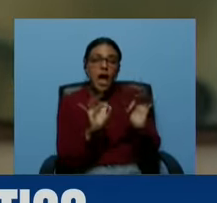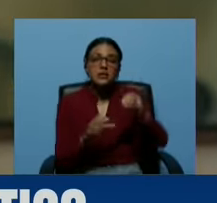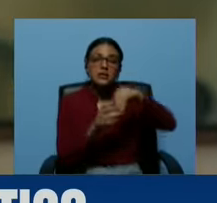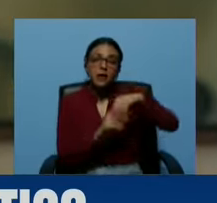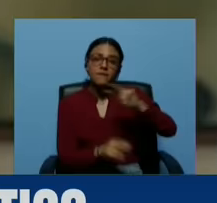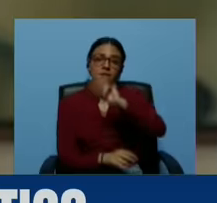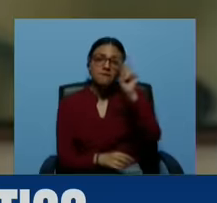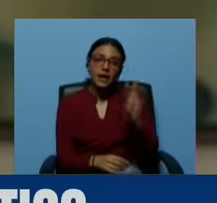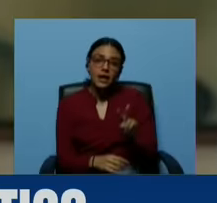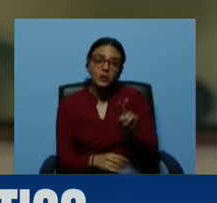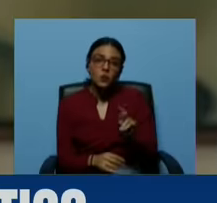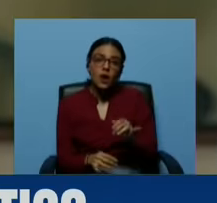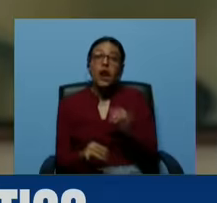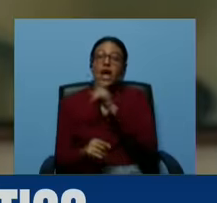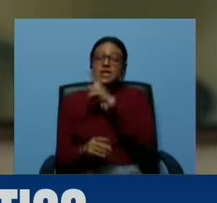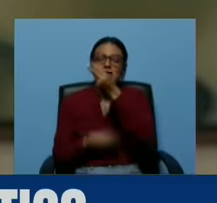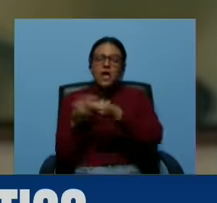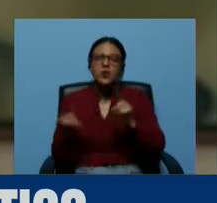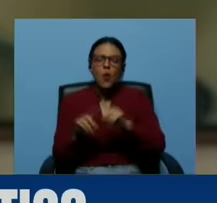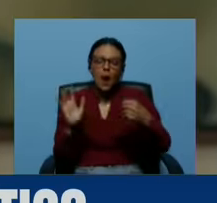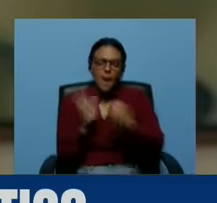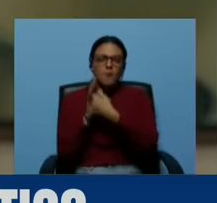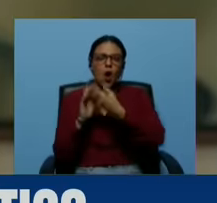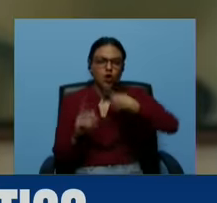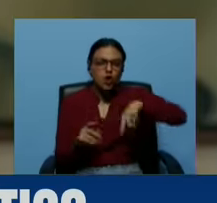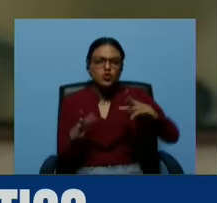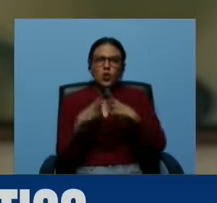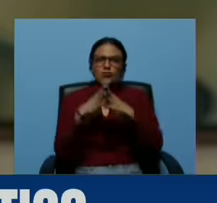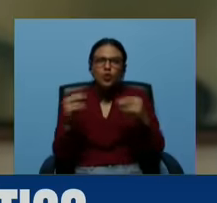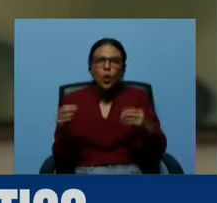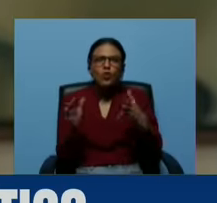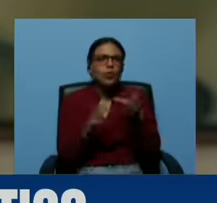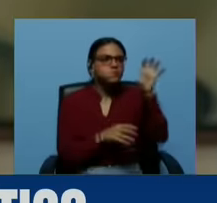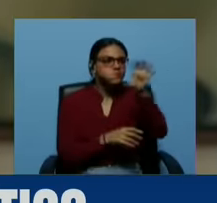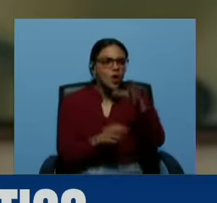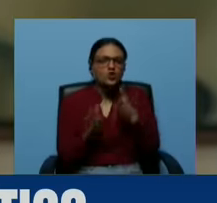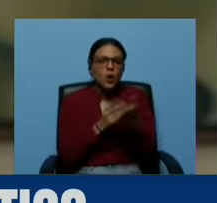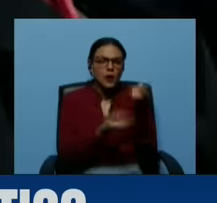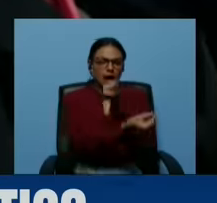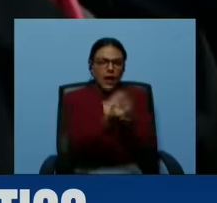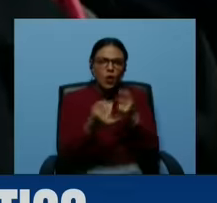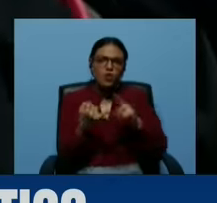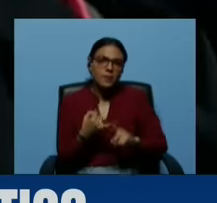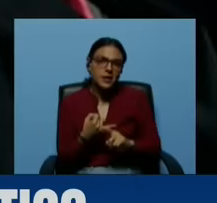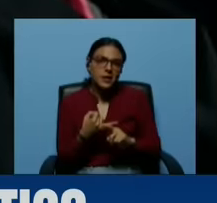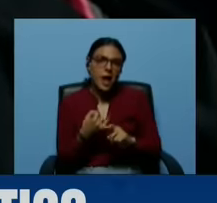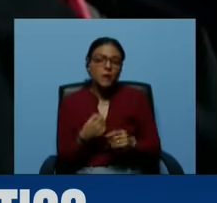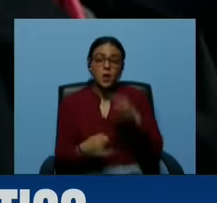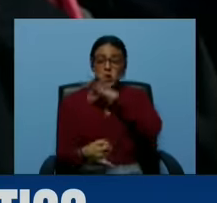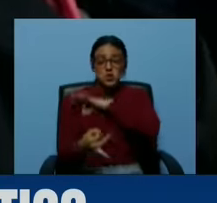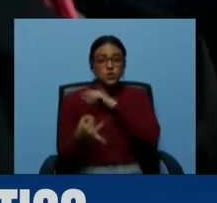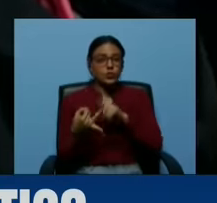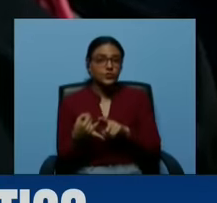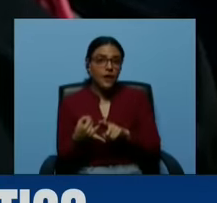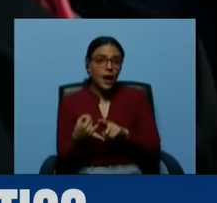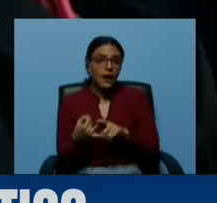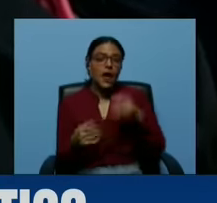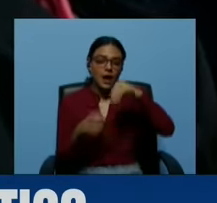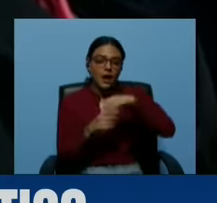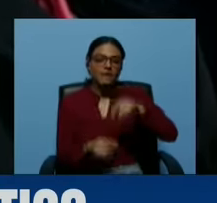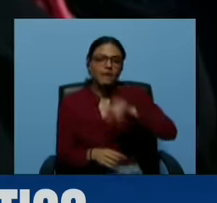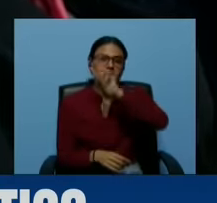República y que ha tenido impacto en todos los sectores económicos, sociales de